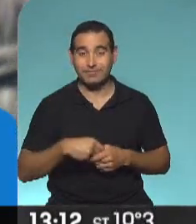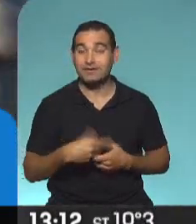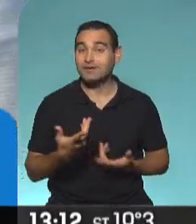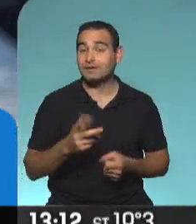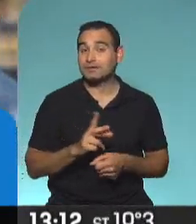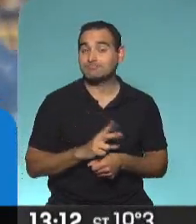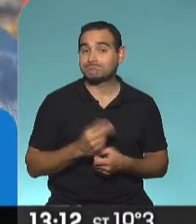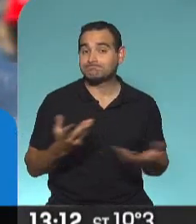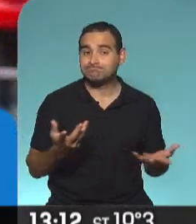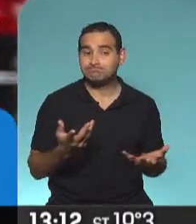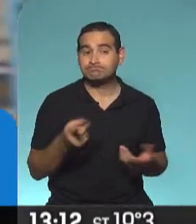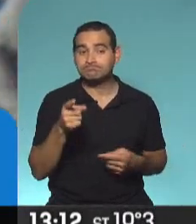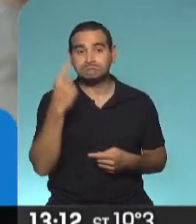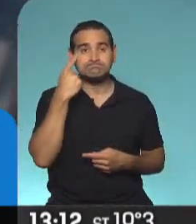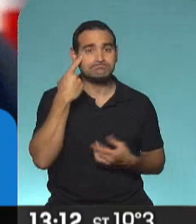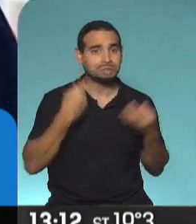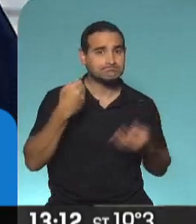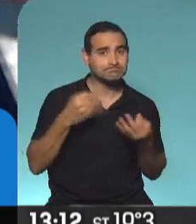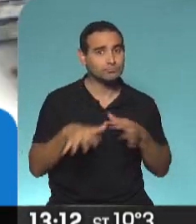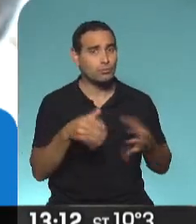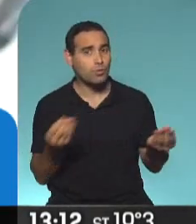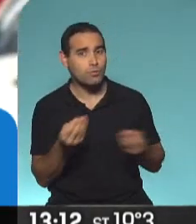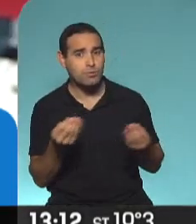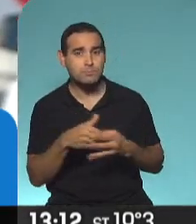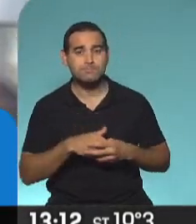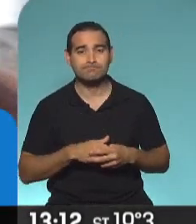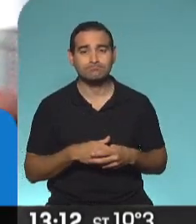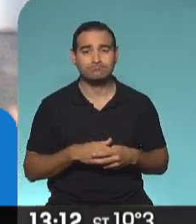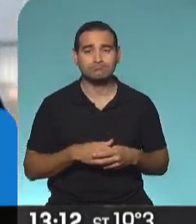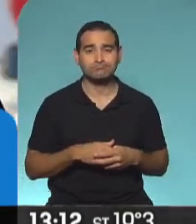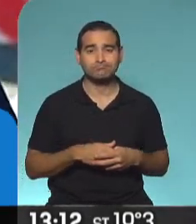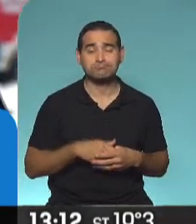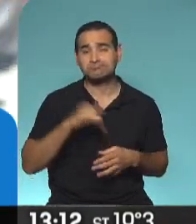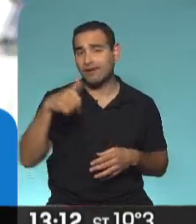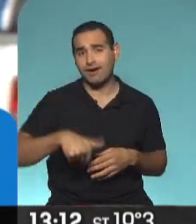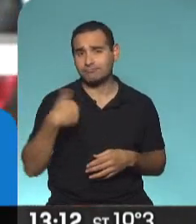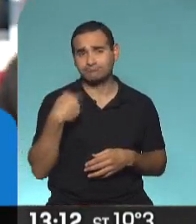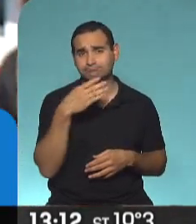doctor, está evaluando la situación, cuéntenos con qué se ha encontrado. Sí, bueno, recorriendo